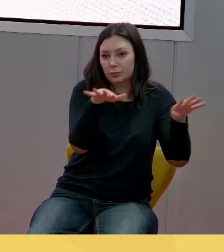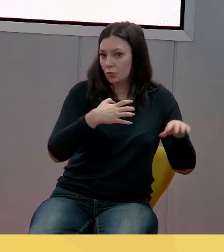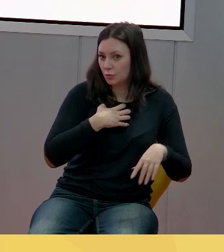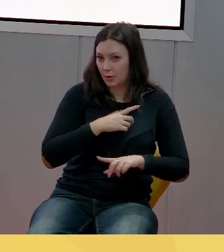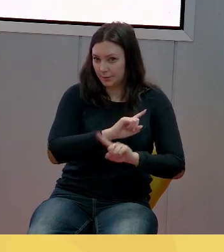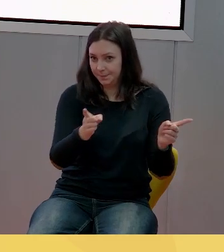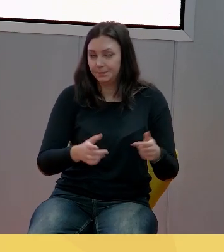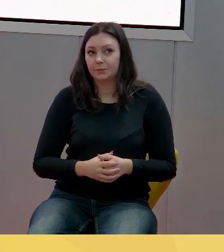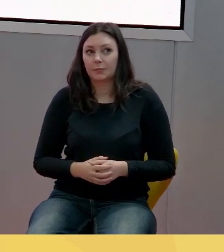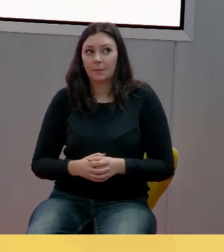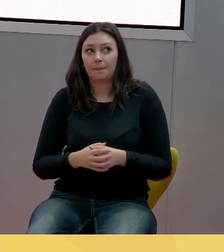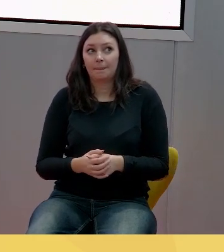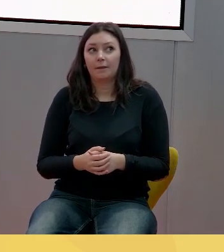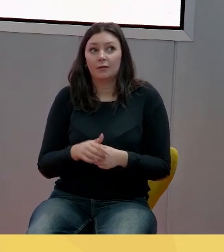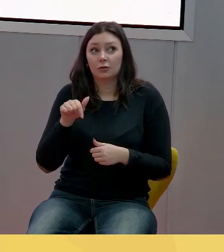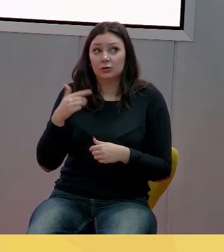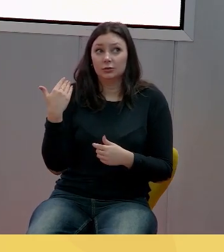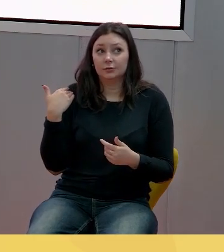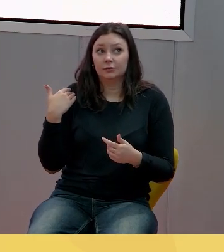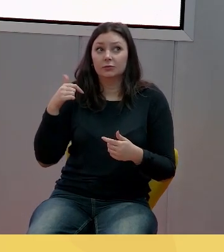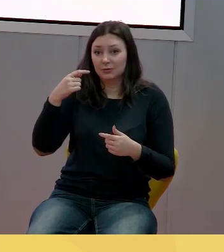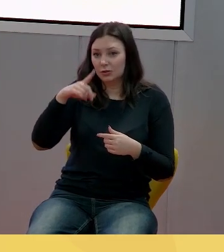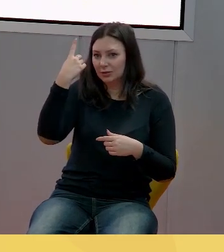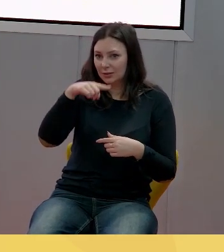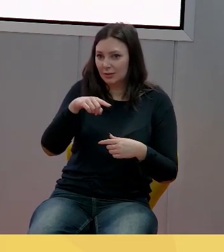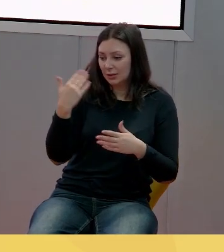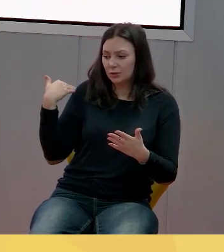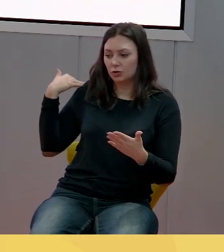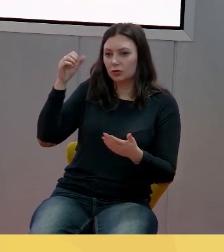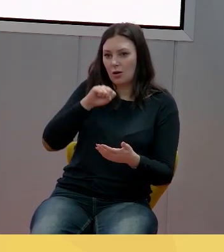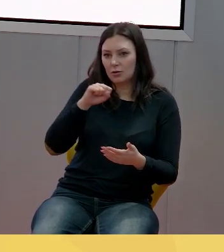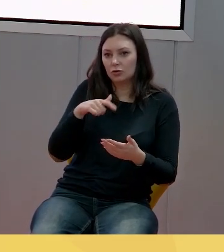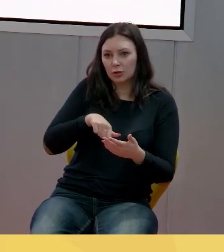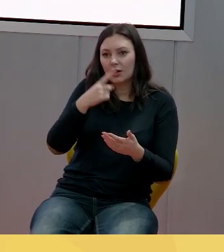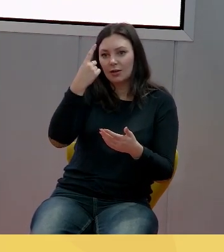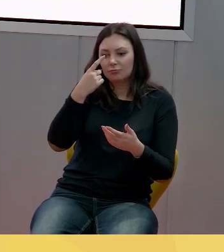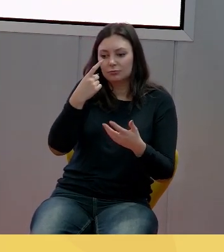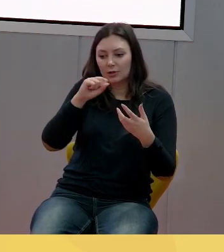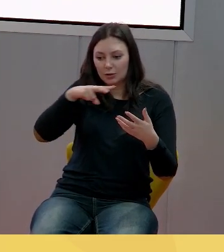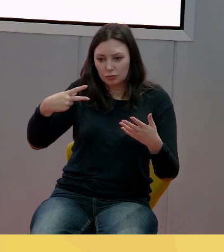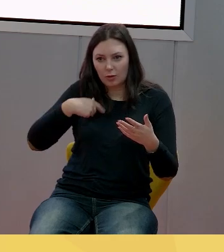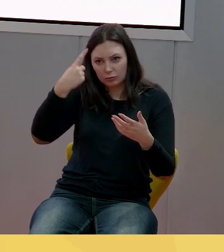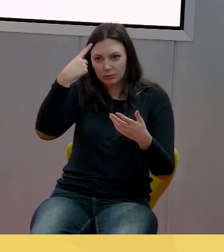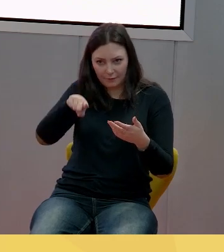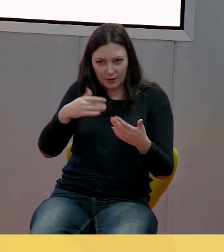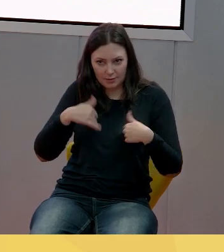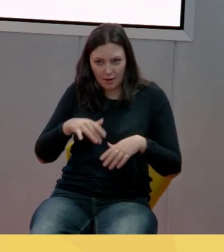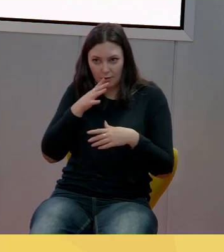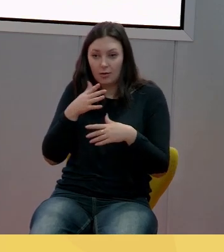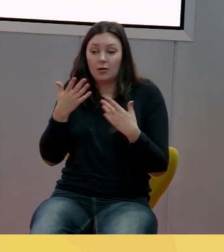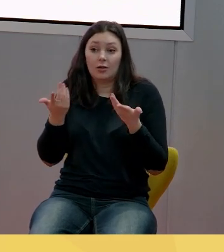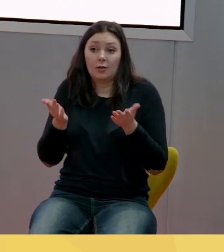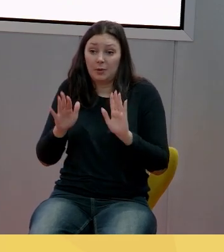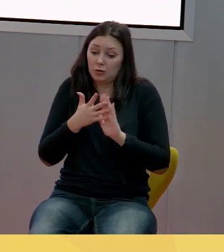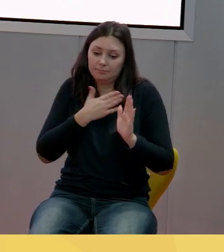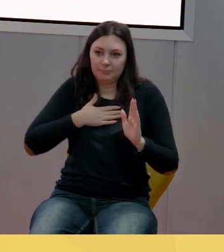4 años, WPATH sabía que el resultado iba a ser el que era, porque ya lo habían visto, y aún así decidieron ocultarlo, ¿no? Y por